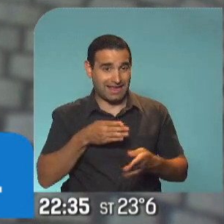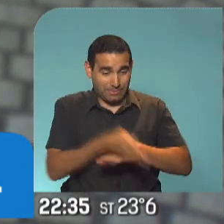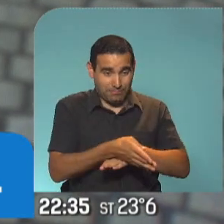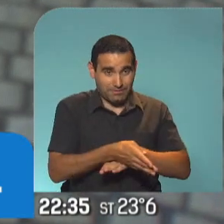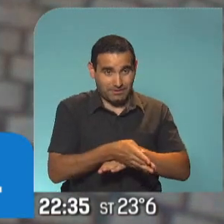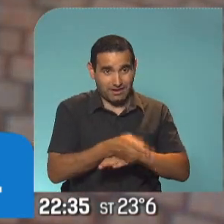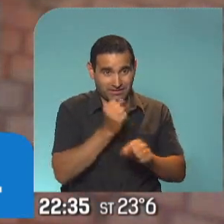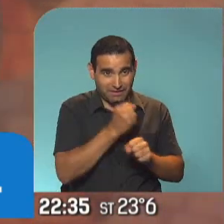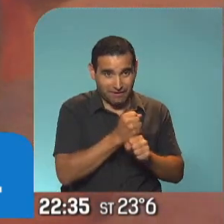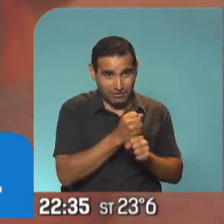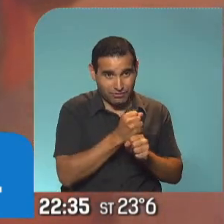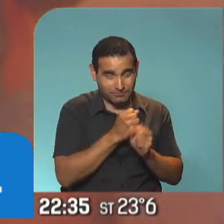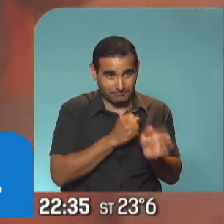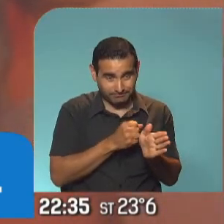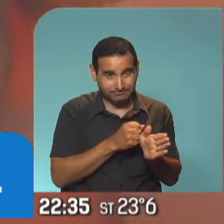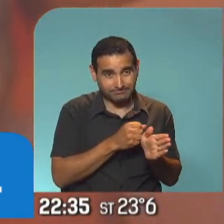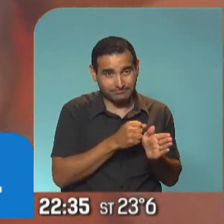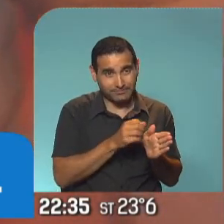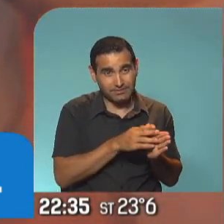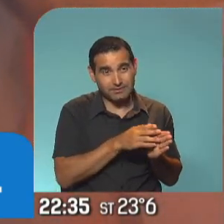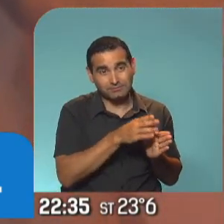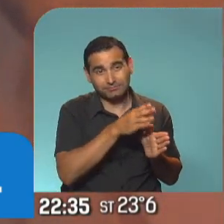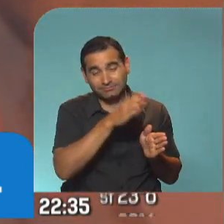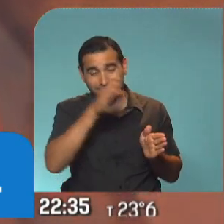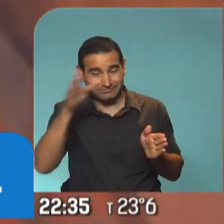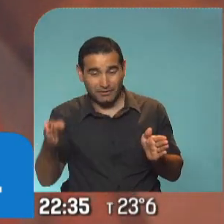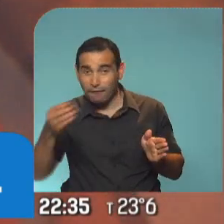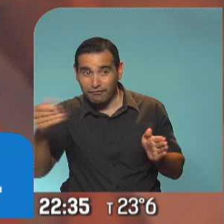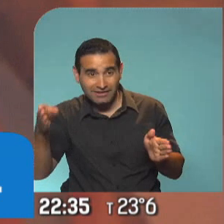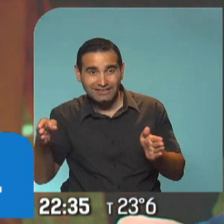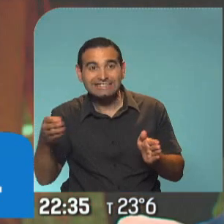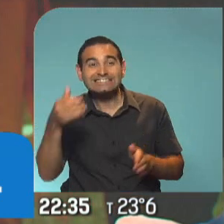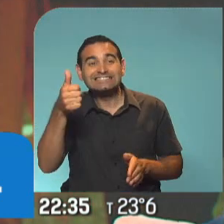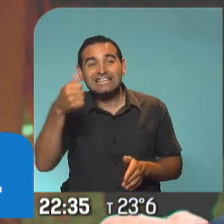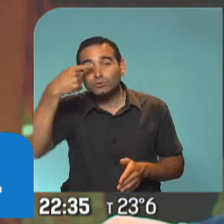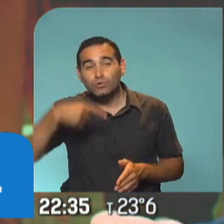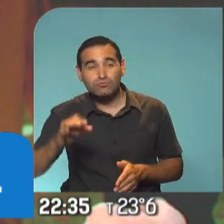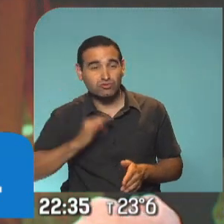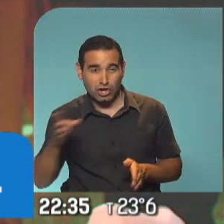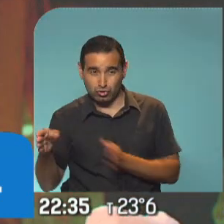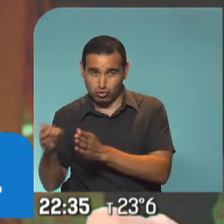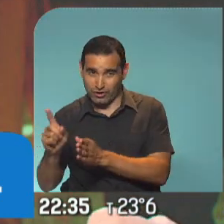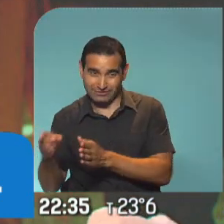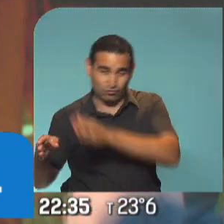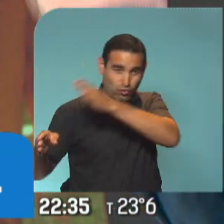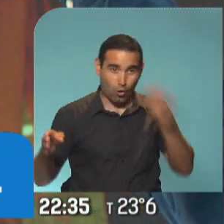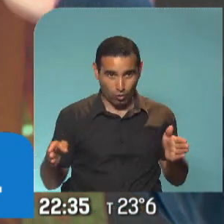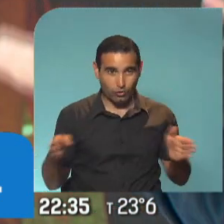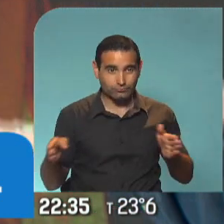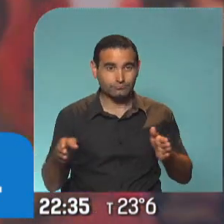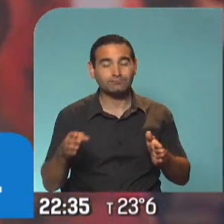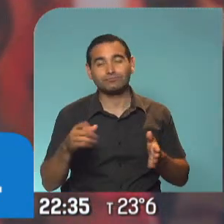o los 25, digamos, sobre el 25 años promedio, hasta el final, no los 6 últimos cuando tuvo su cargo principal. Promedio, obviamente el